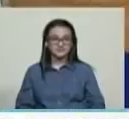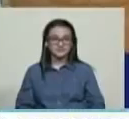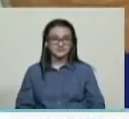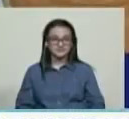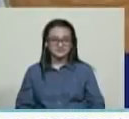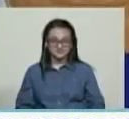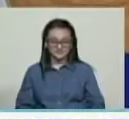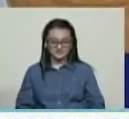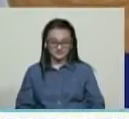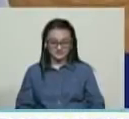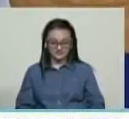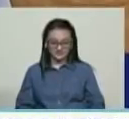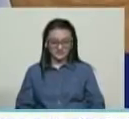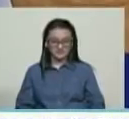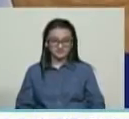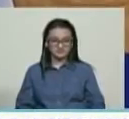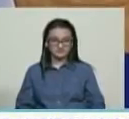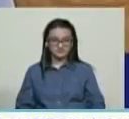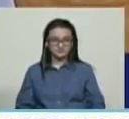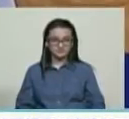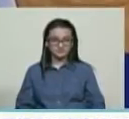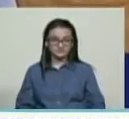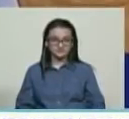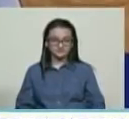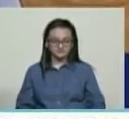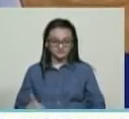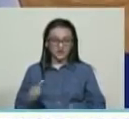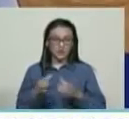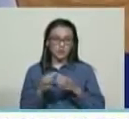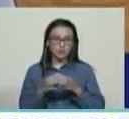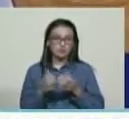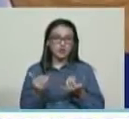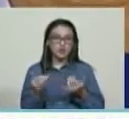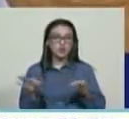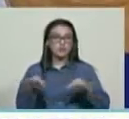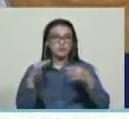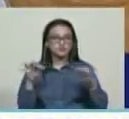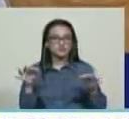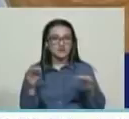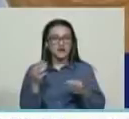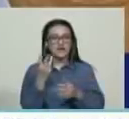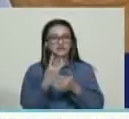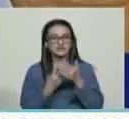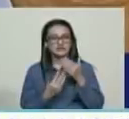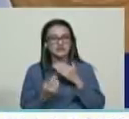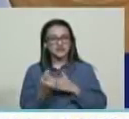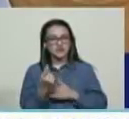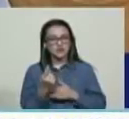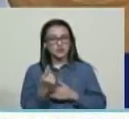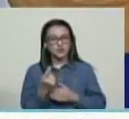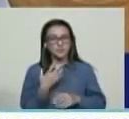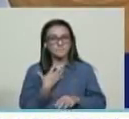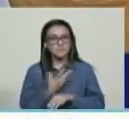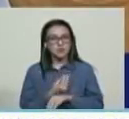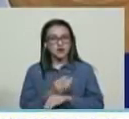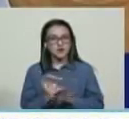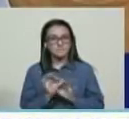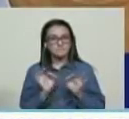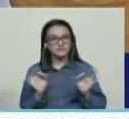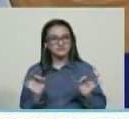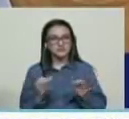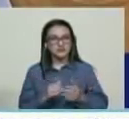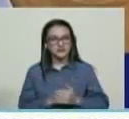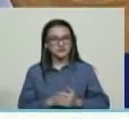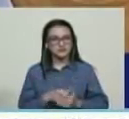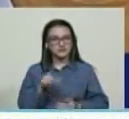Y después están un grupo de compañeros, ¿no? Interpretación musical del trío Los Románticos de Monagas, actuación especial de Franklin, Raúl